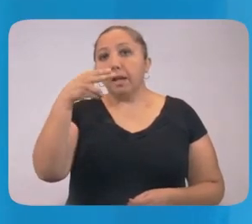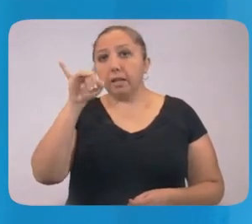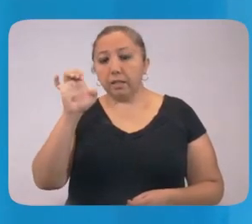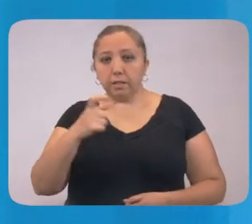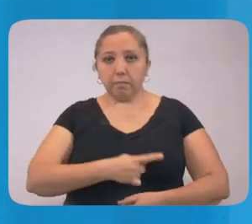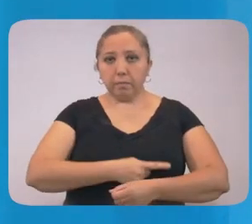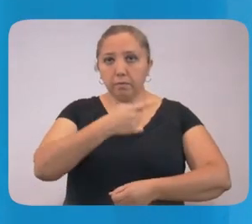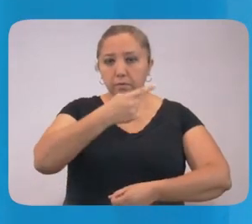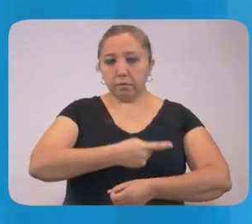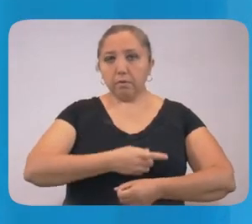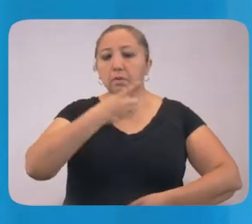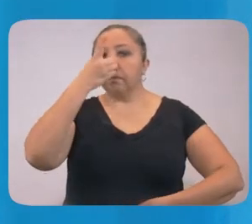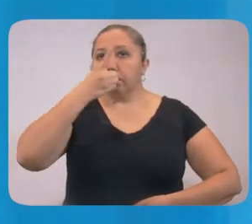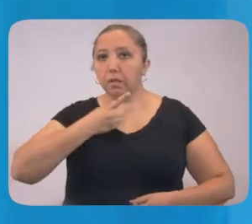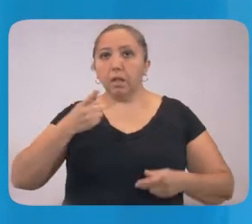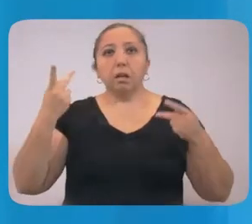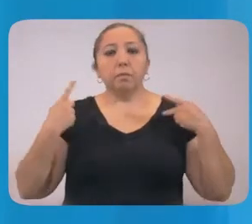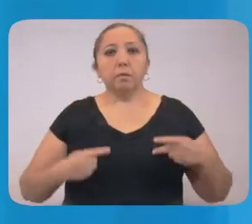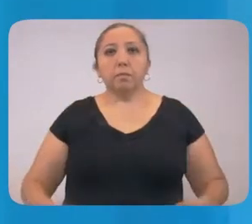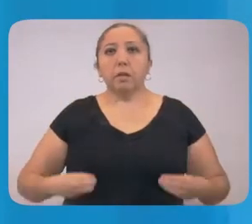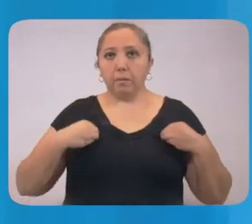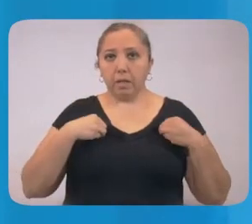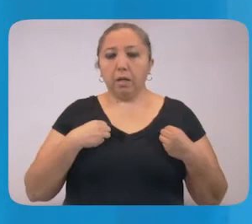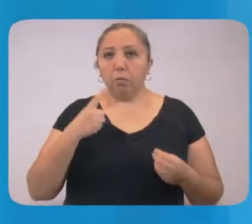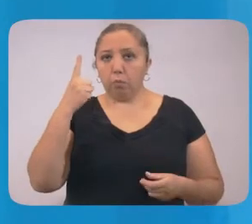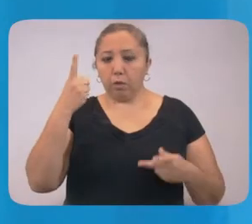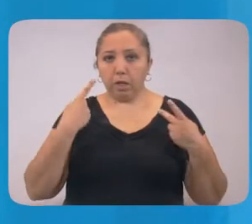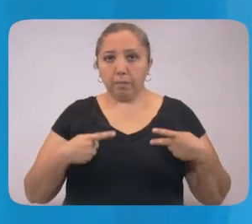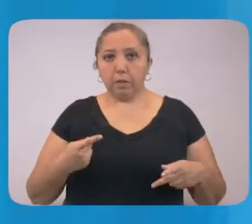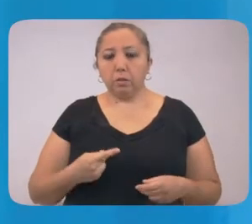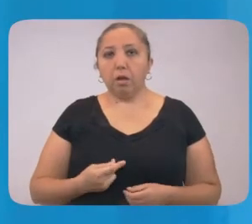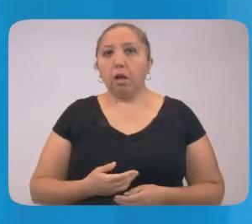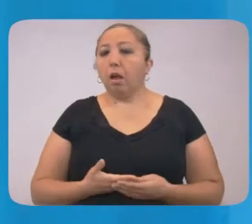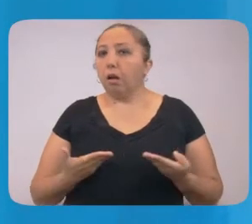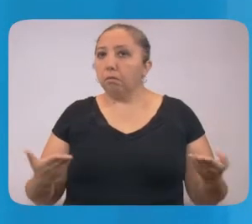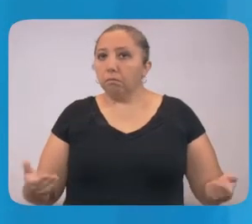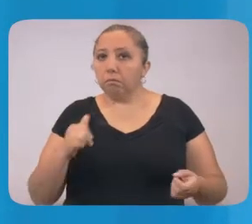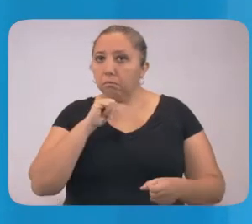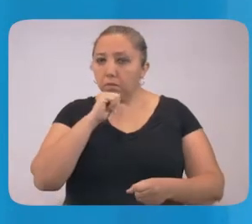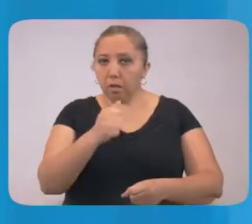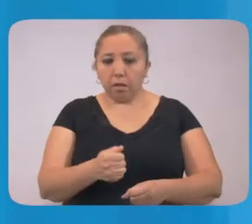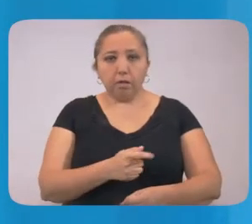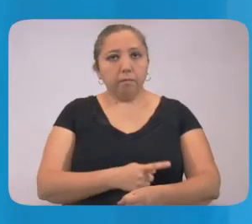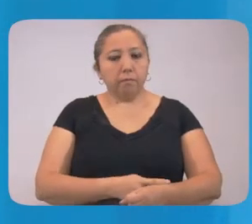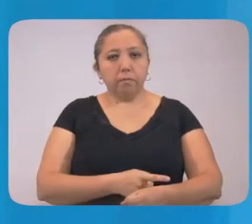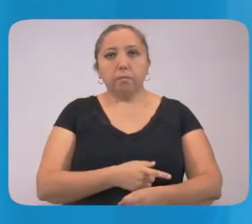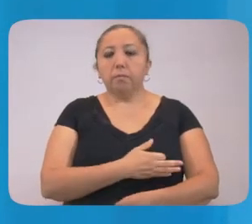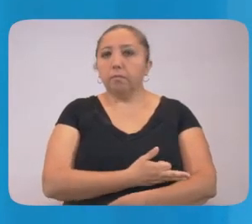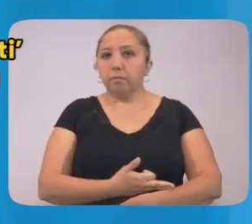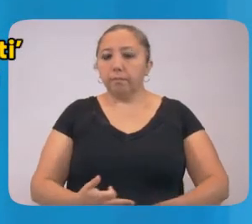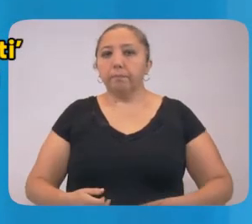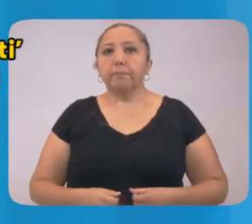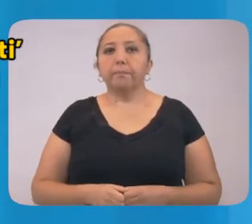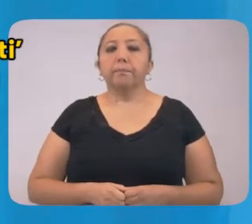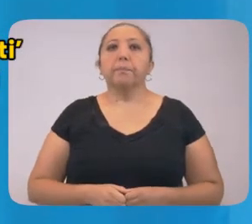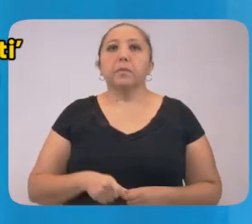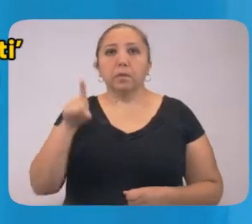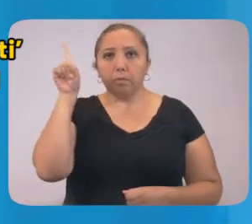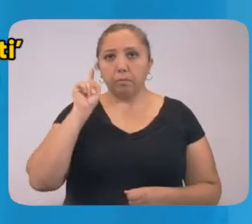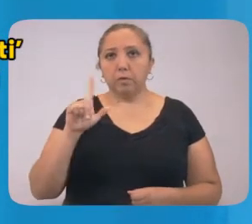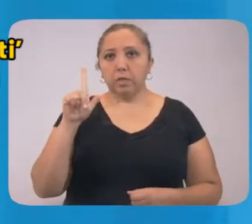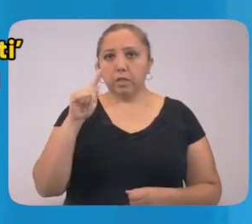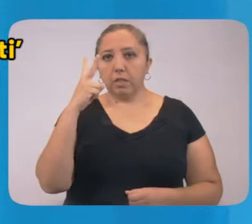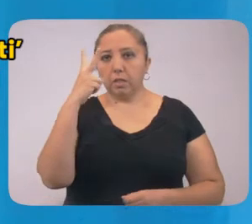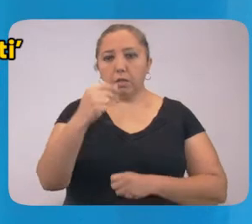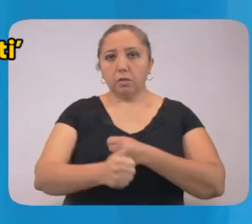hipertensión y diabetes la paciente convivía con un contacto el cual hasta el momento se reporta sintomático mujer de